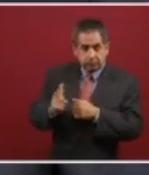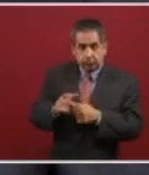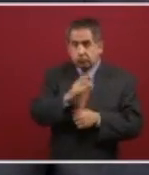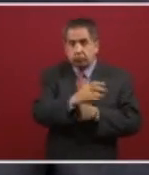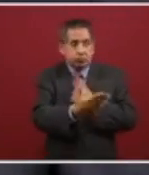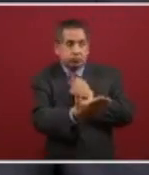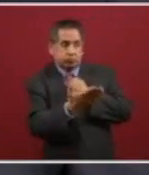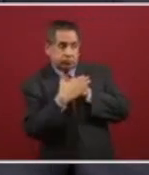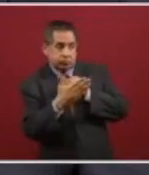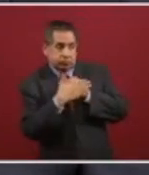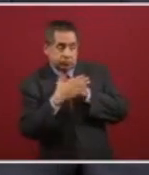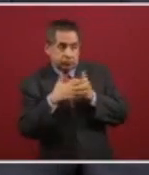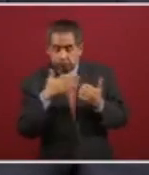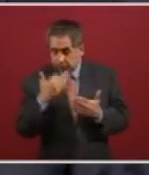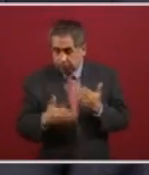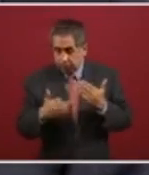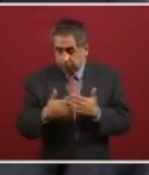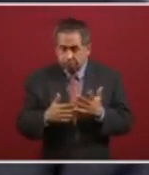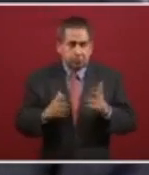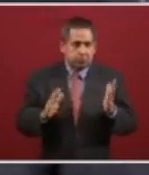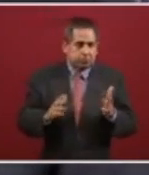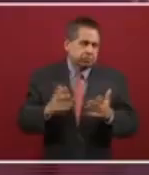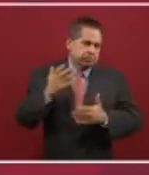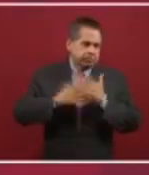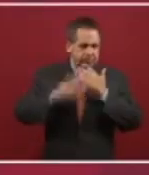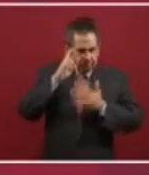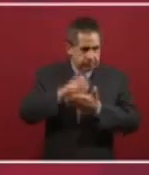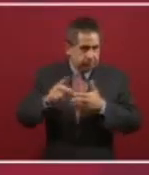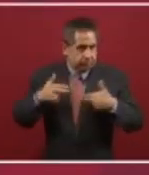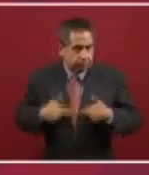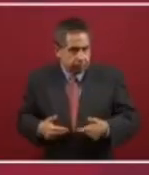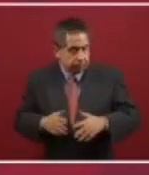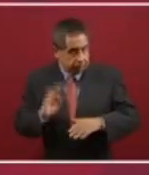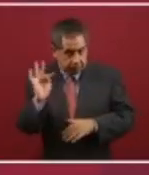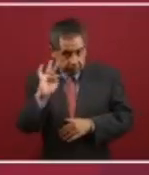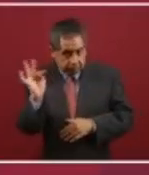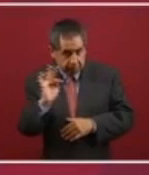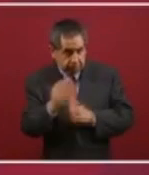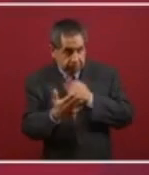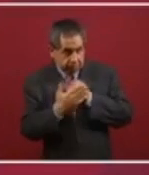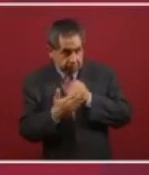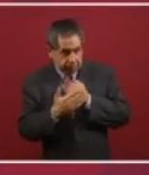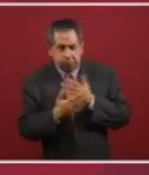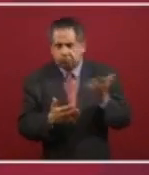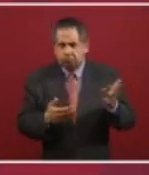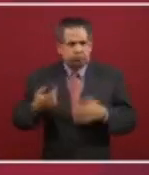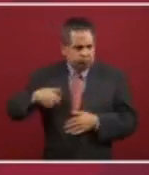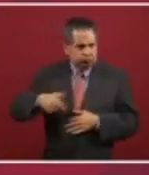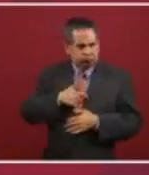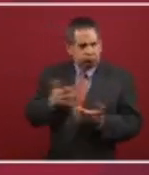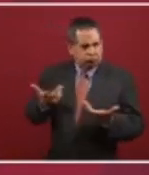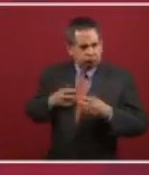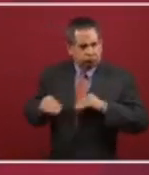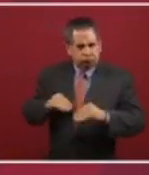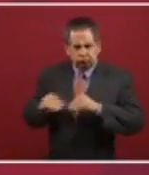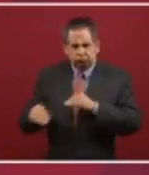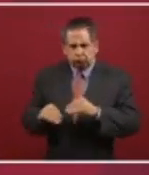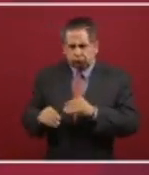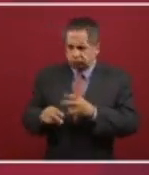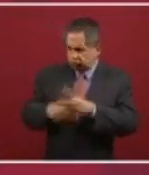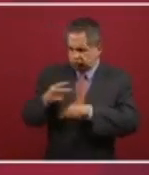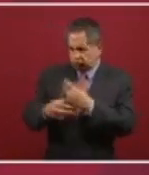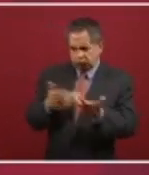de derechos humanos por violación a derechos humanos, pues nos pongamos al